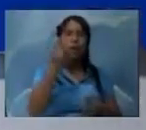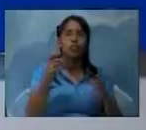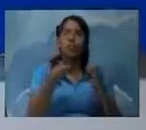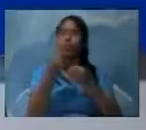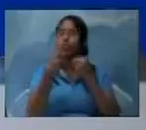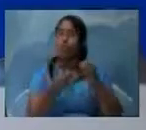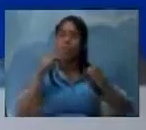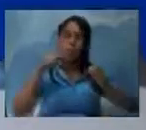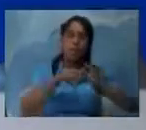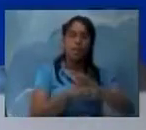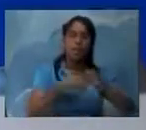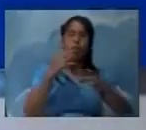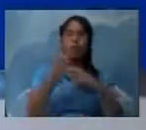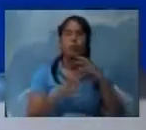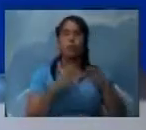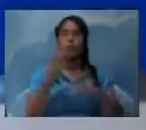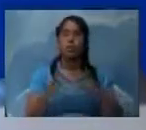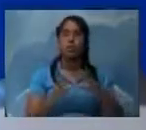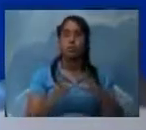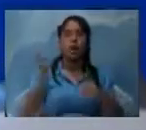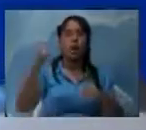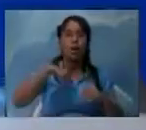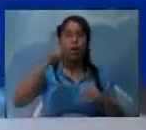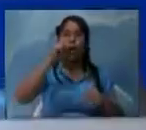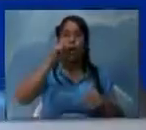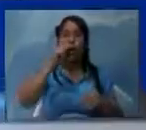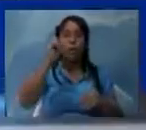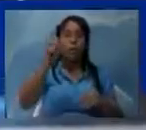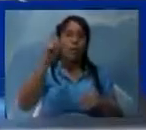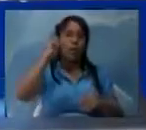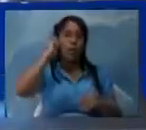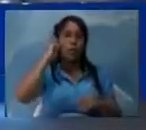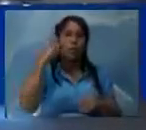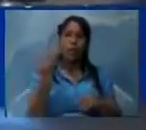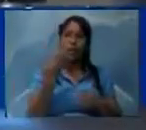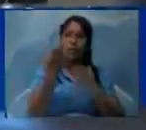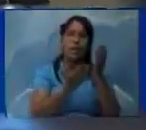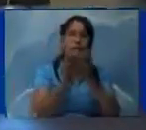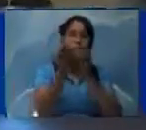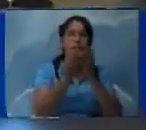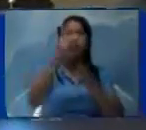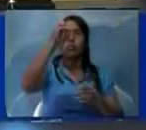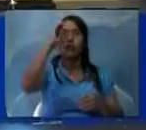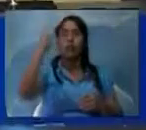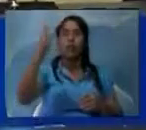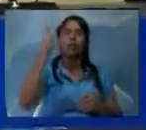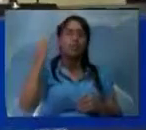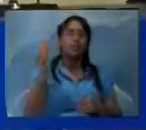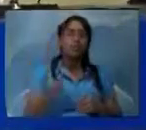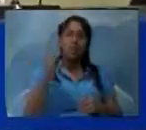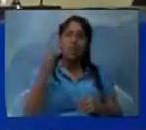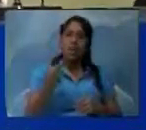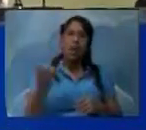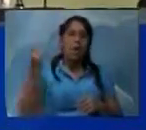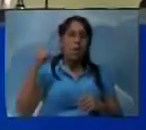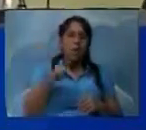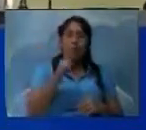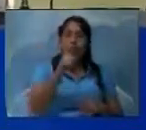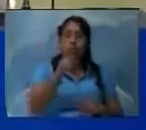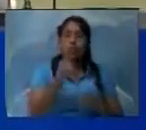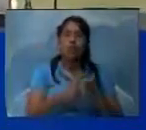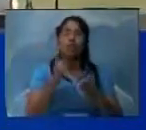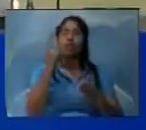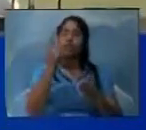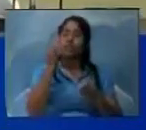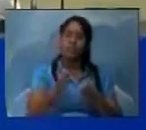cómo meternos en problemas a los hombres y a las mujeres que le servimos a Dios. Siempre habrá un